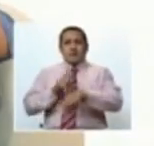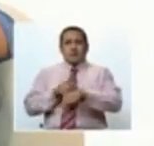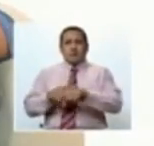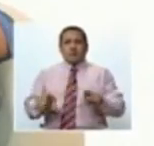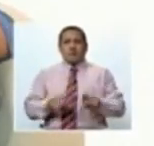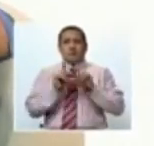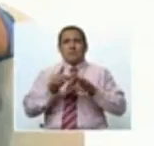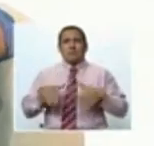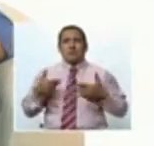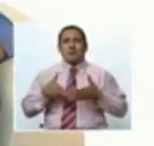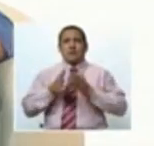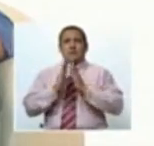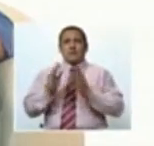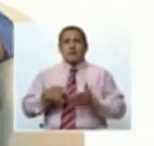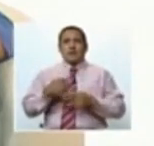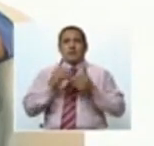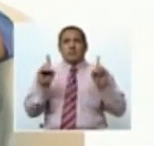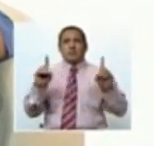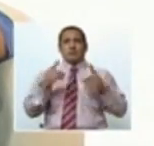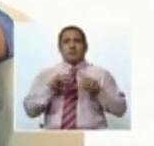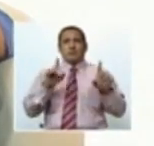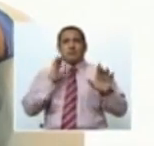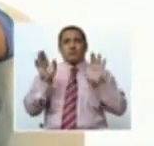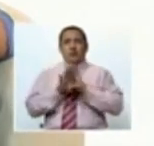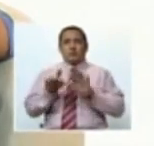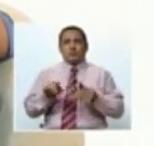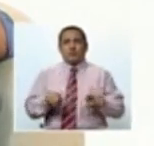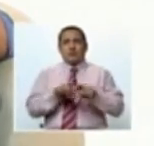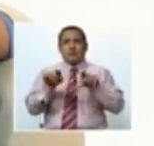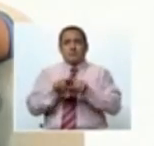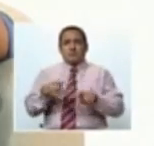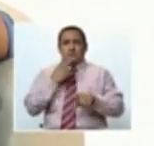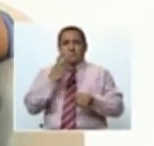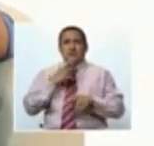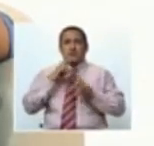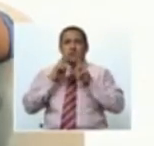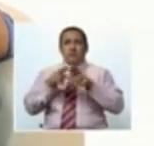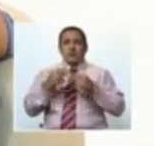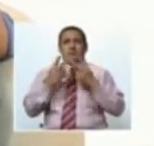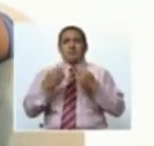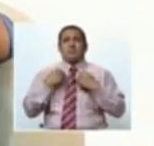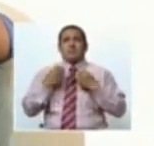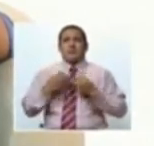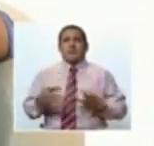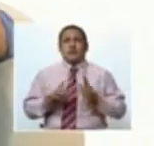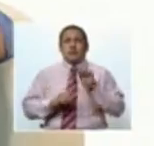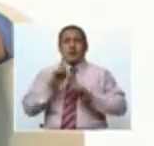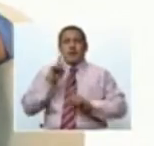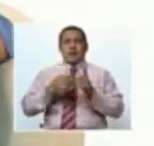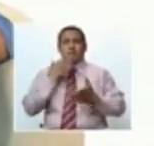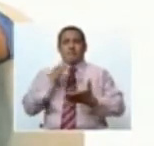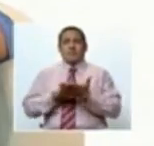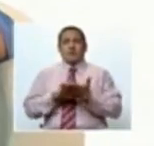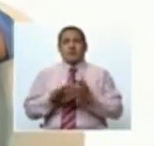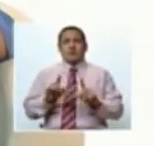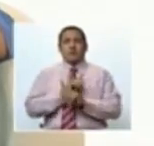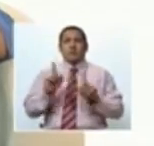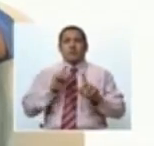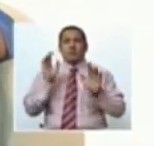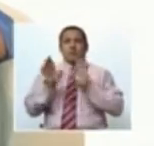tiempo pueda solicitarse el divorcio, pero si uno de los cónyuges resulta afectado, perjudicado,